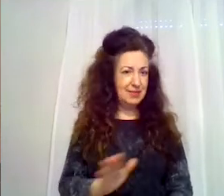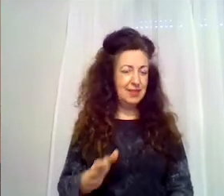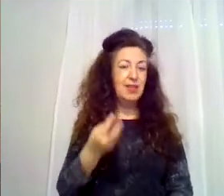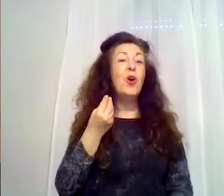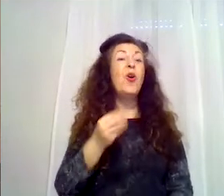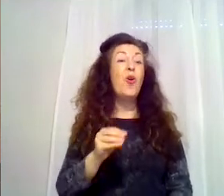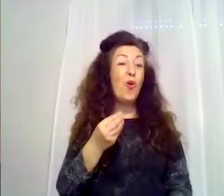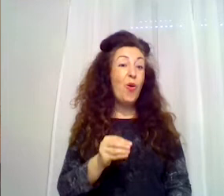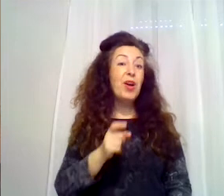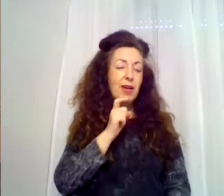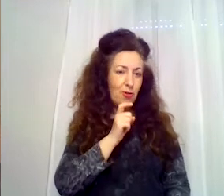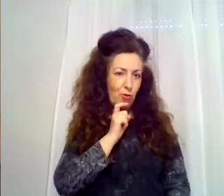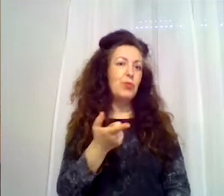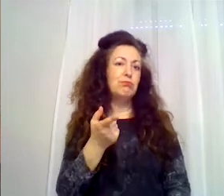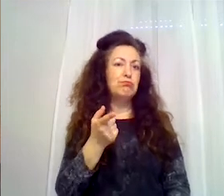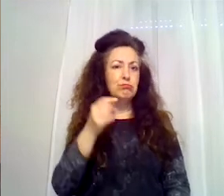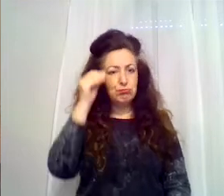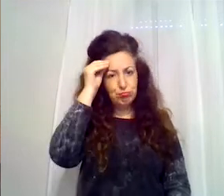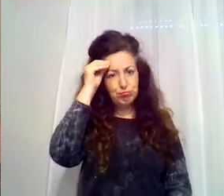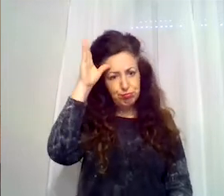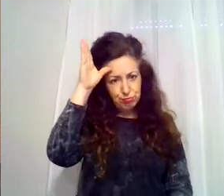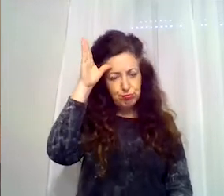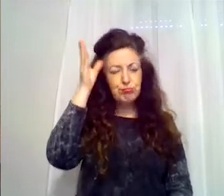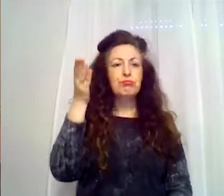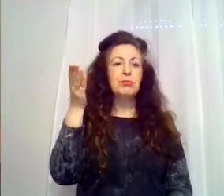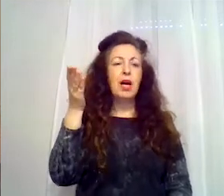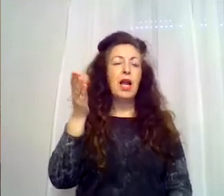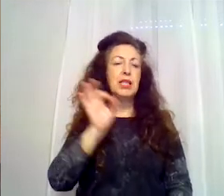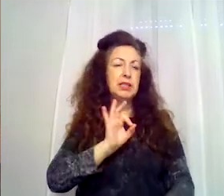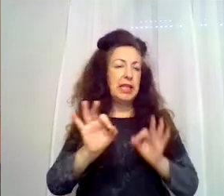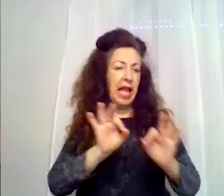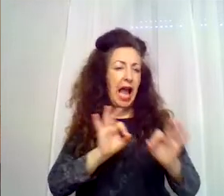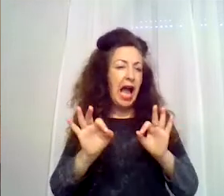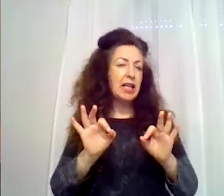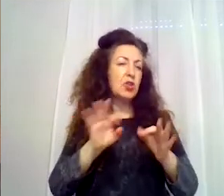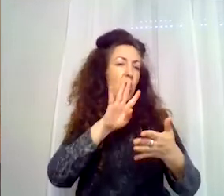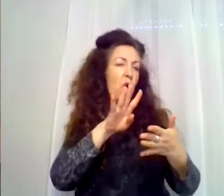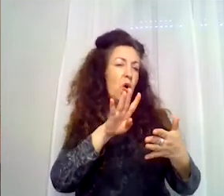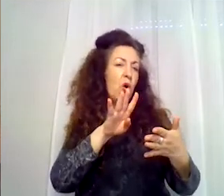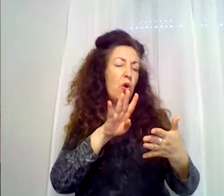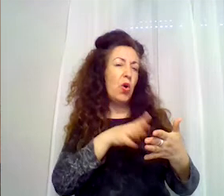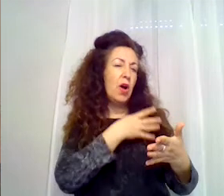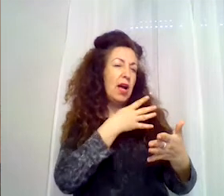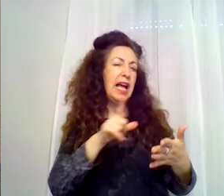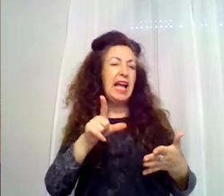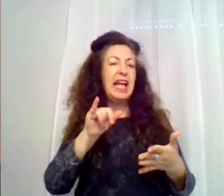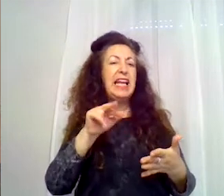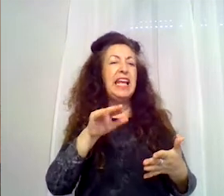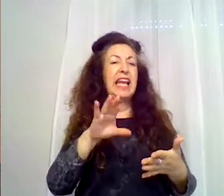pero estos son suposiciones porque nadie sabe. Quiero decir, nadie oyó esto porque después ya cuando